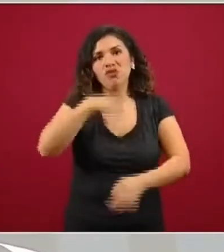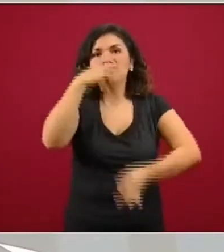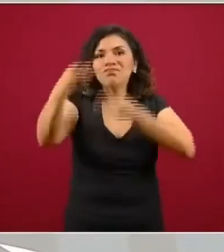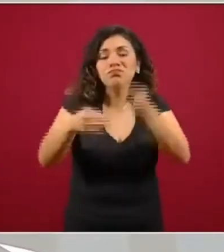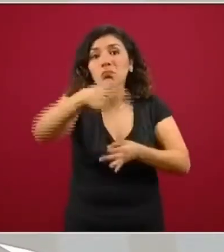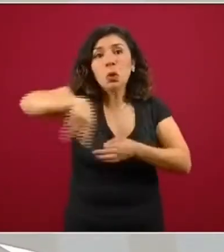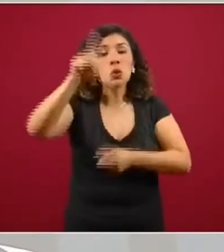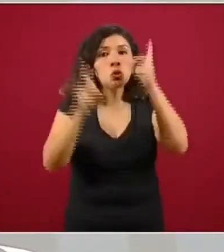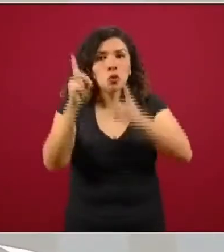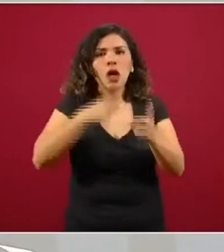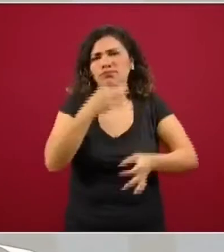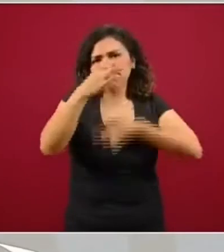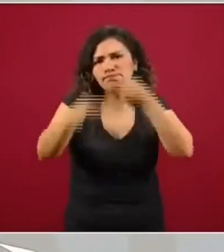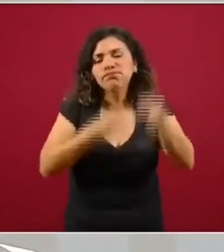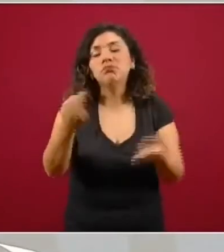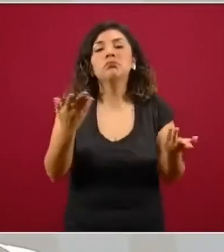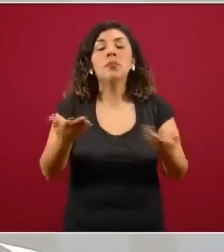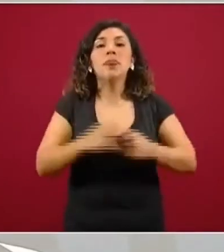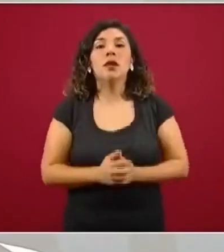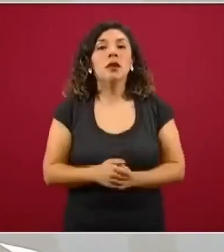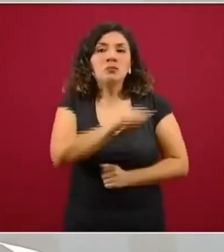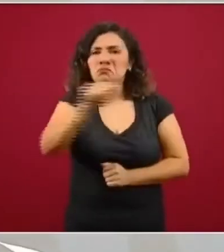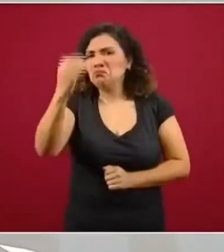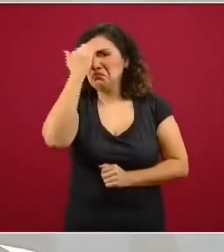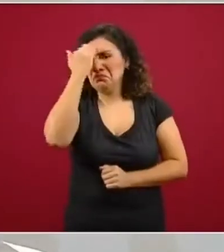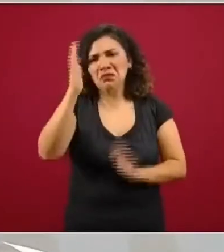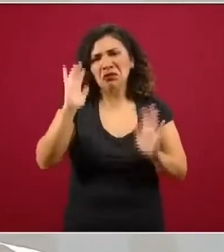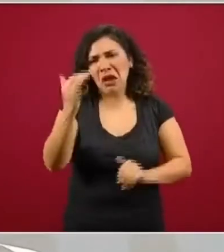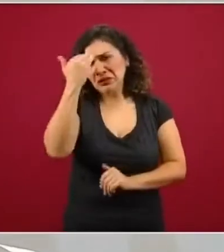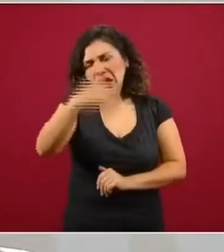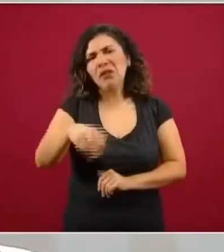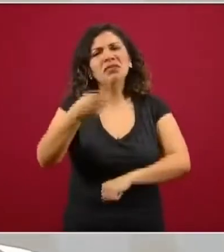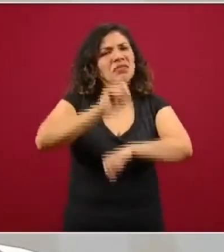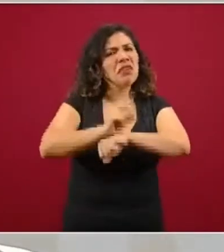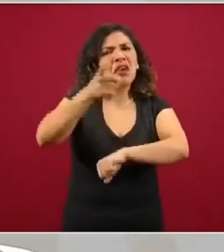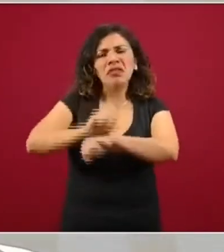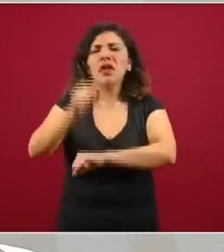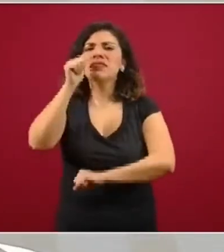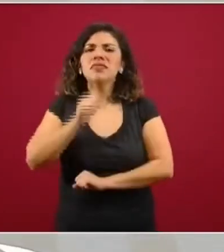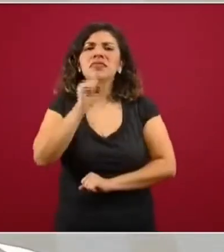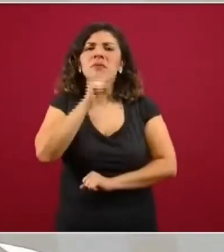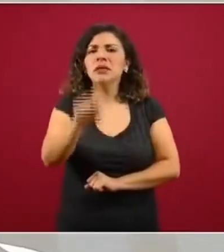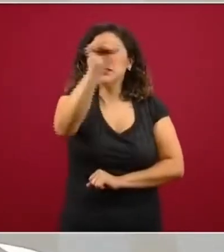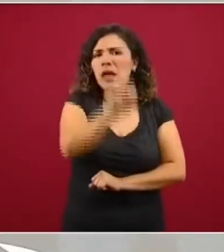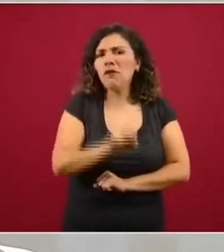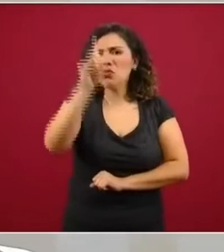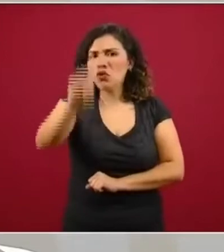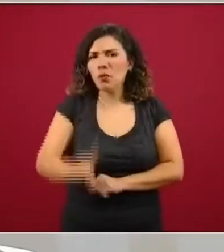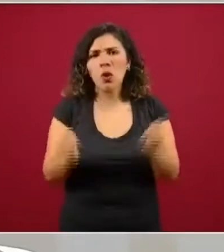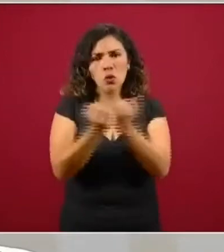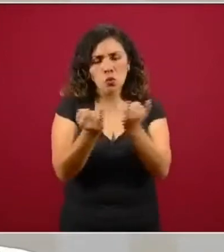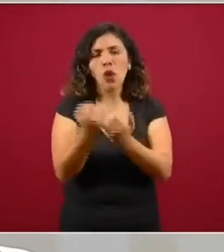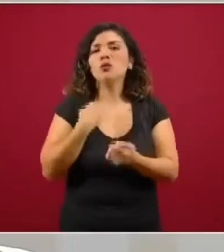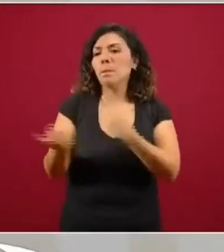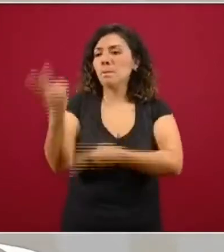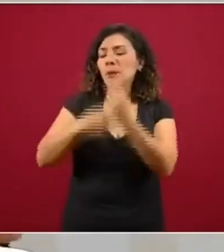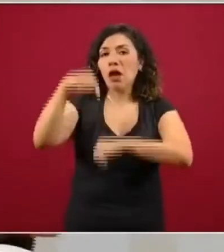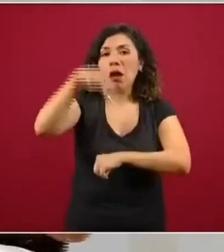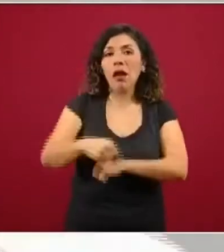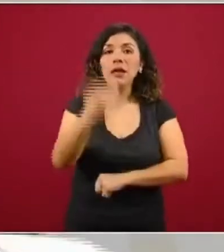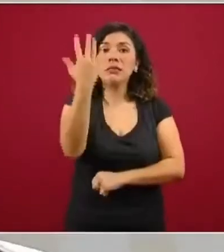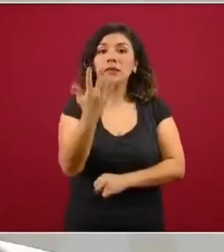resolver dudas. Y como todos ustedes saben, todos los días, incluyendo sábados y domingos, estaremos a las 5